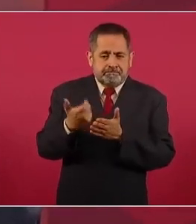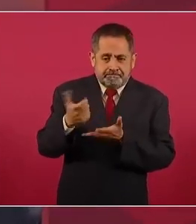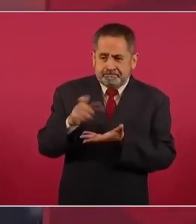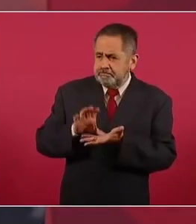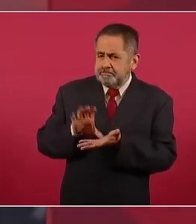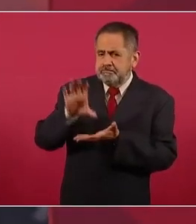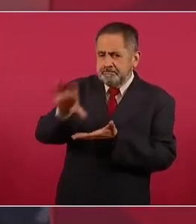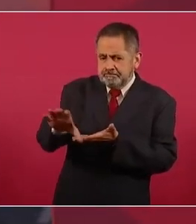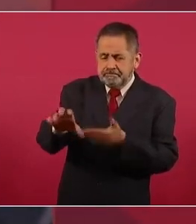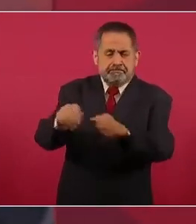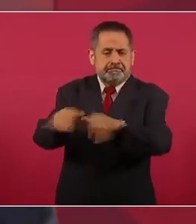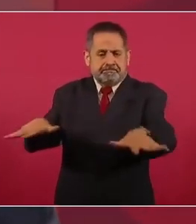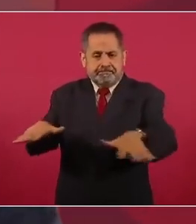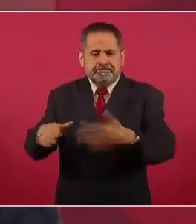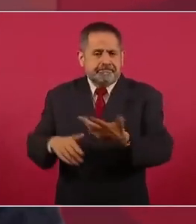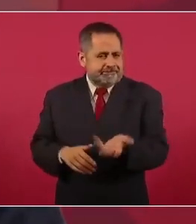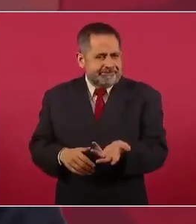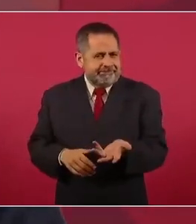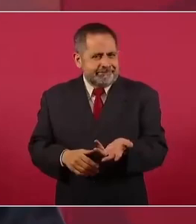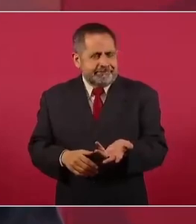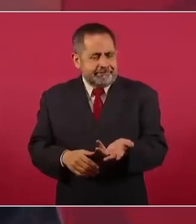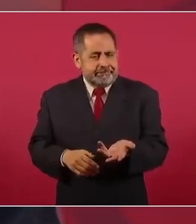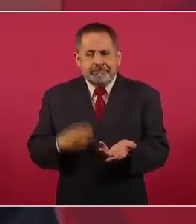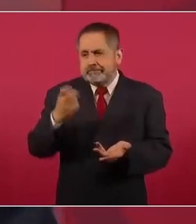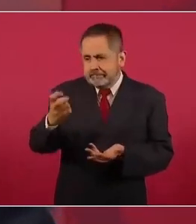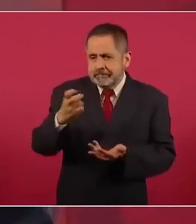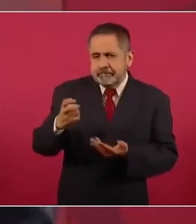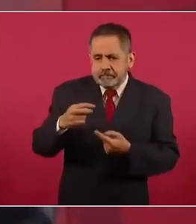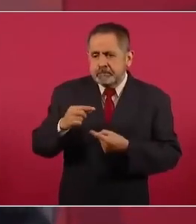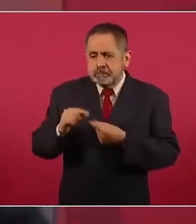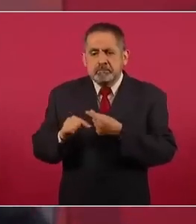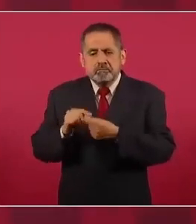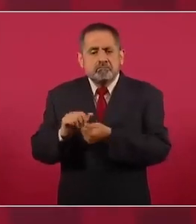pesos. Y va a ir creciendo